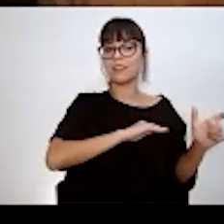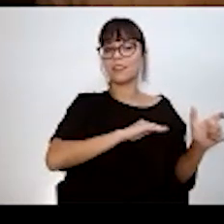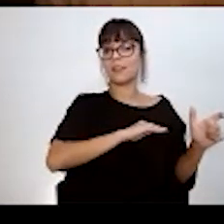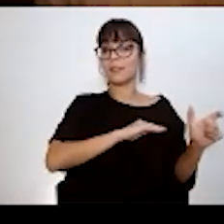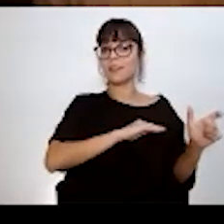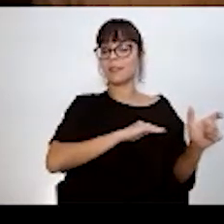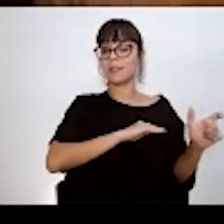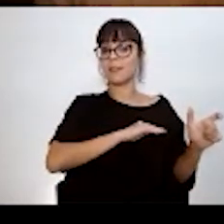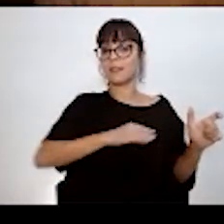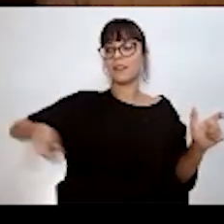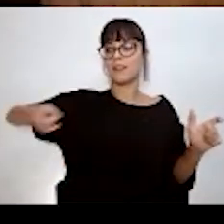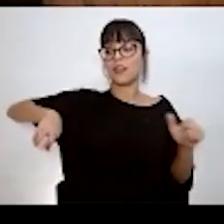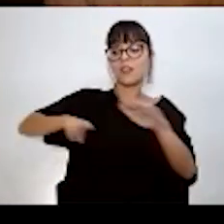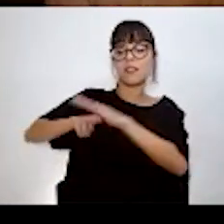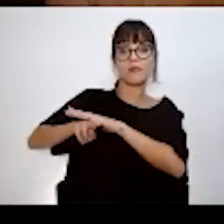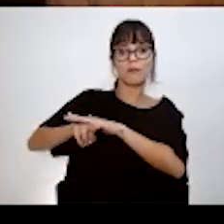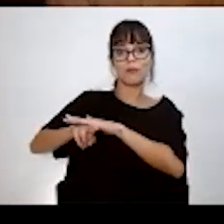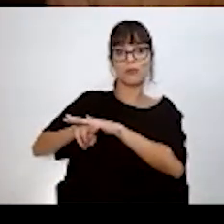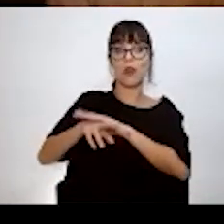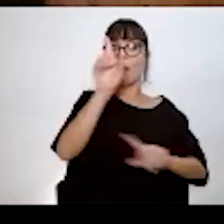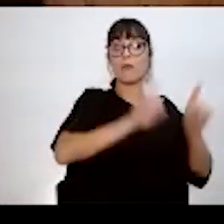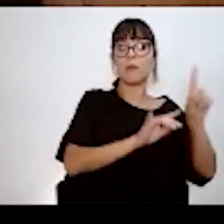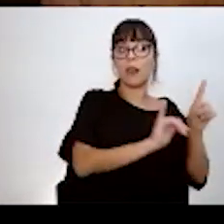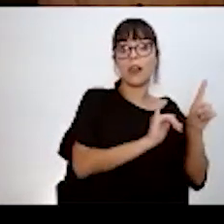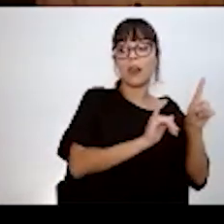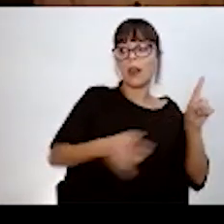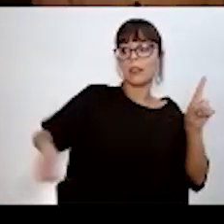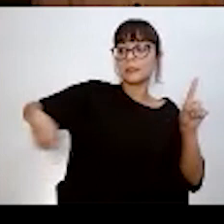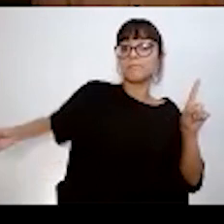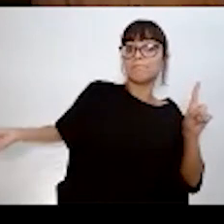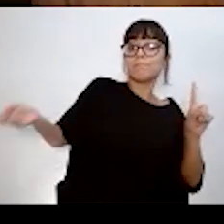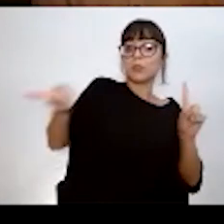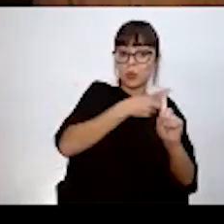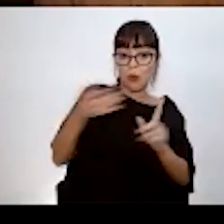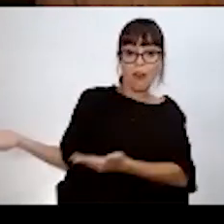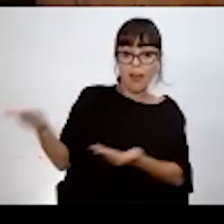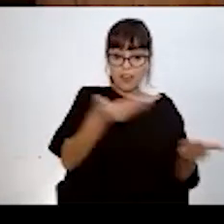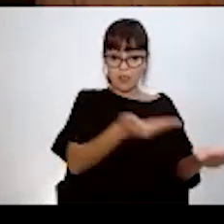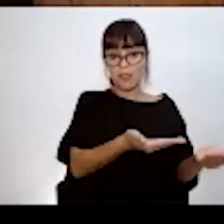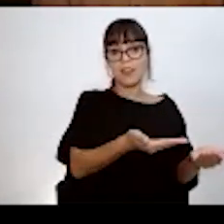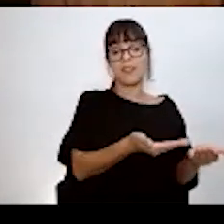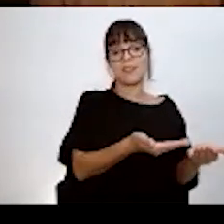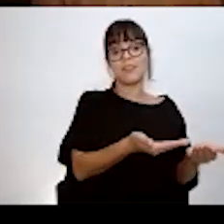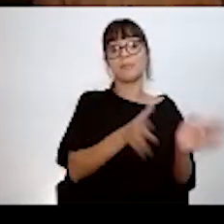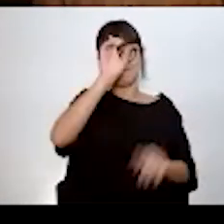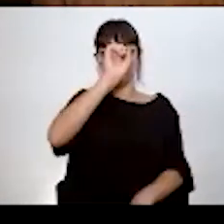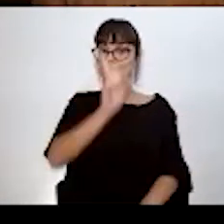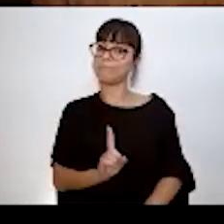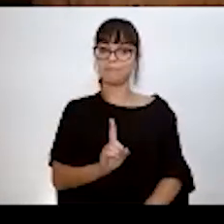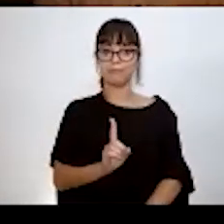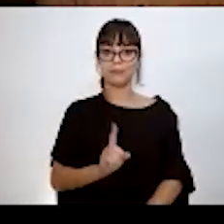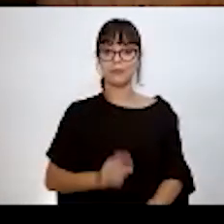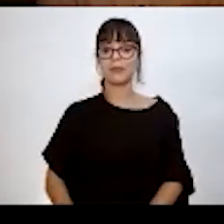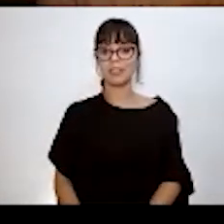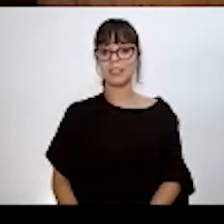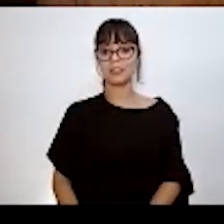daba respuesta a problemas que la población local no tenía solución, pero no lo sabemos. Tenemos que entender los procesos migratorios